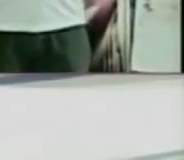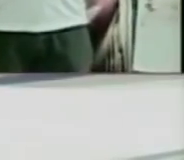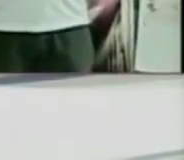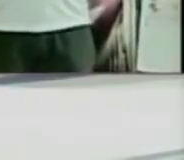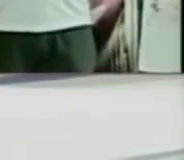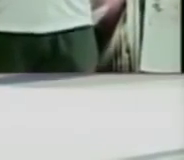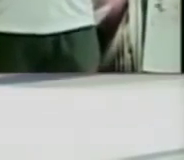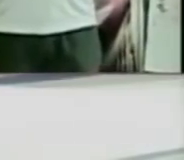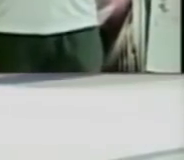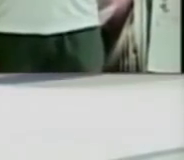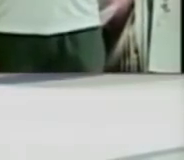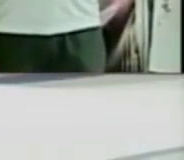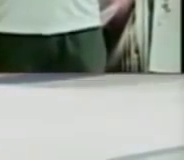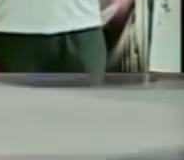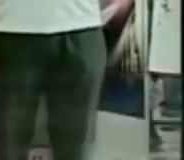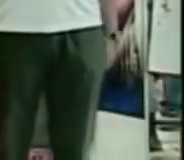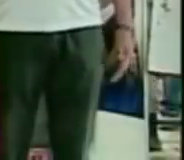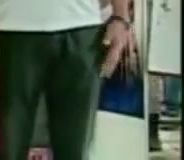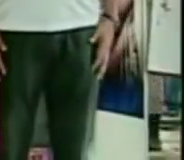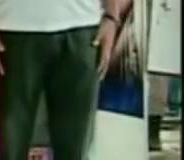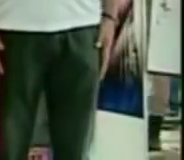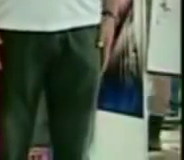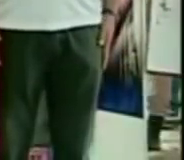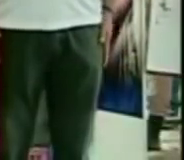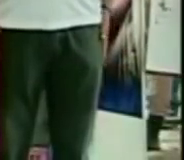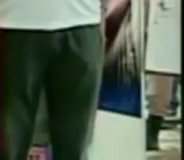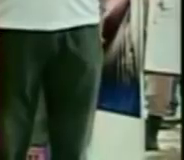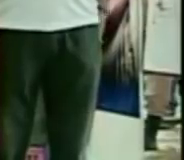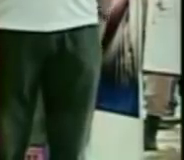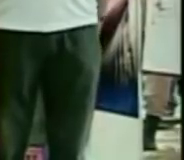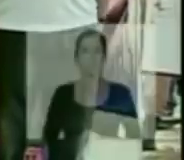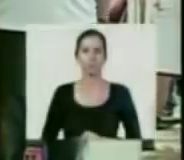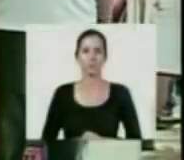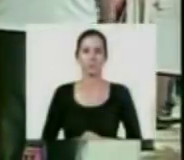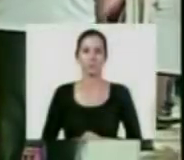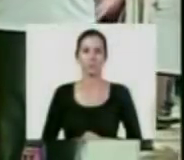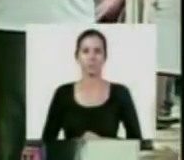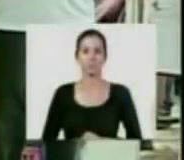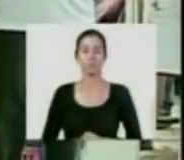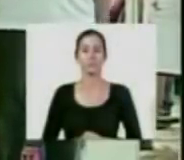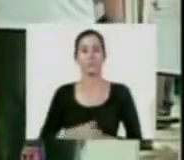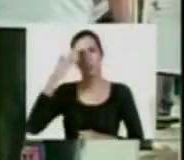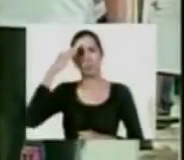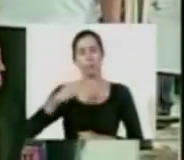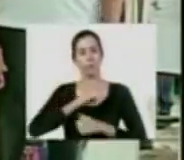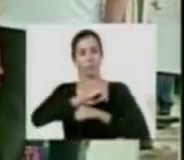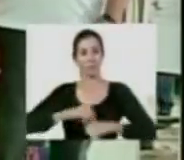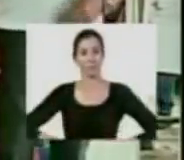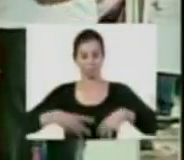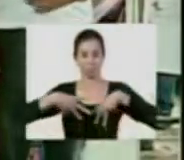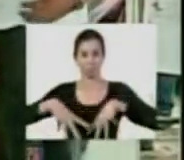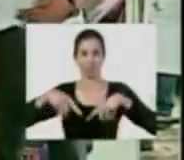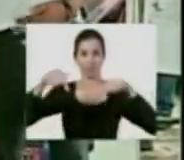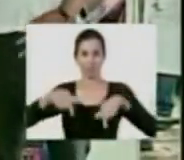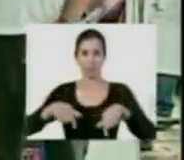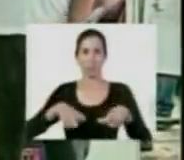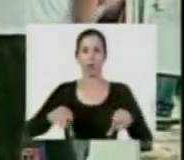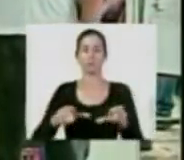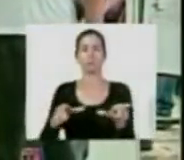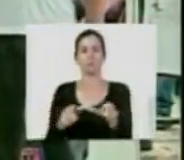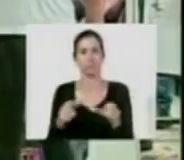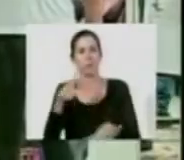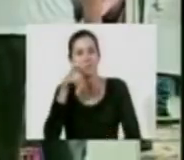Estamos aquí, como usted lo dice, en el puesto de comando de la Fuerza Armada Nacional Bolivariana, en esta oportunidad representada